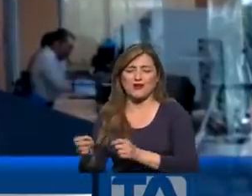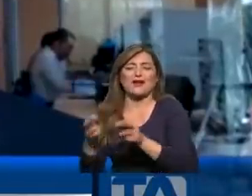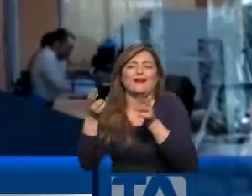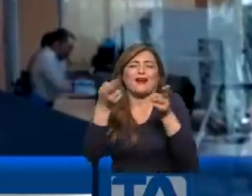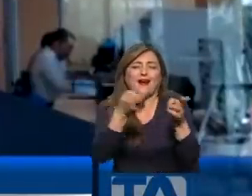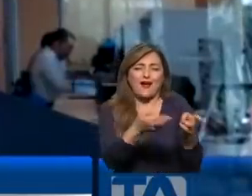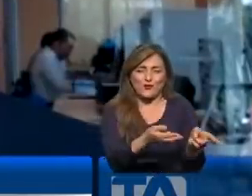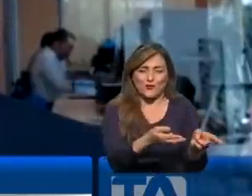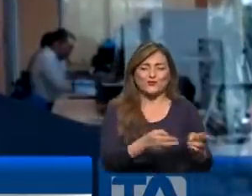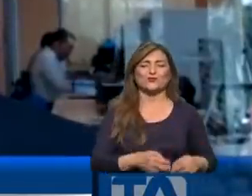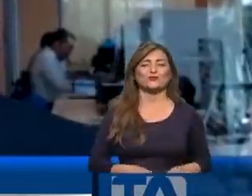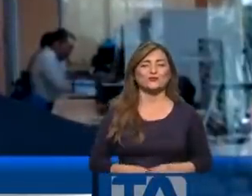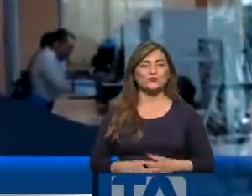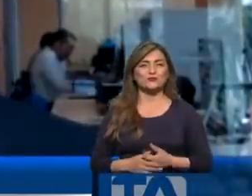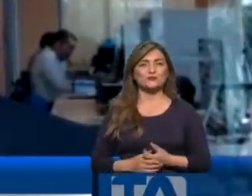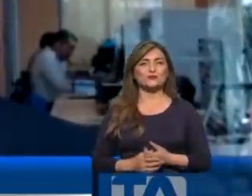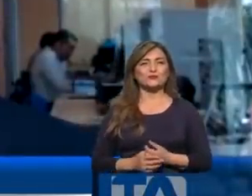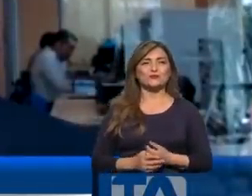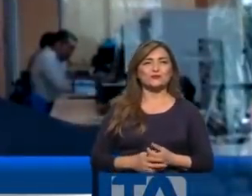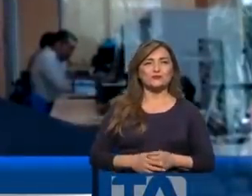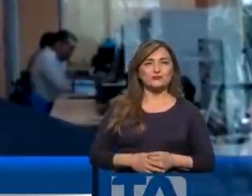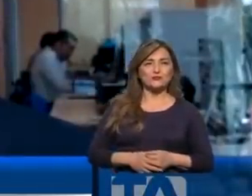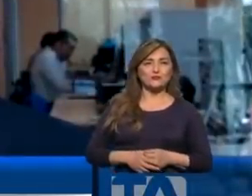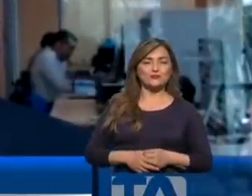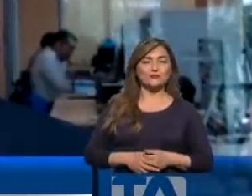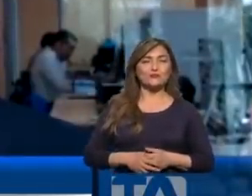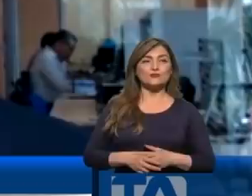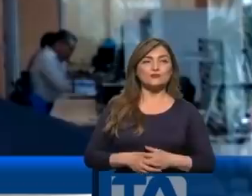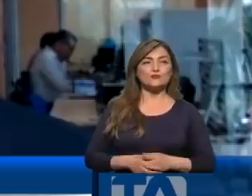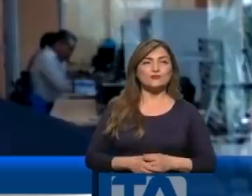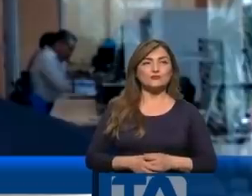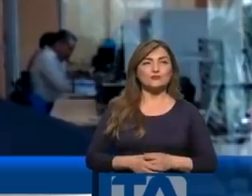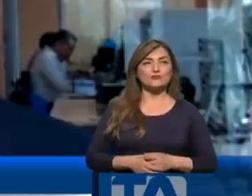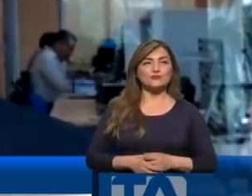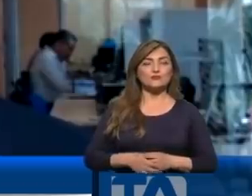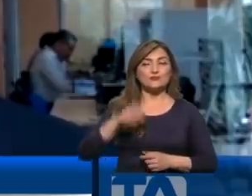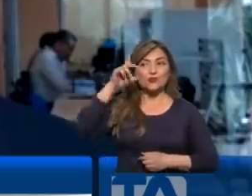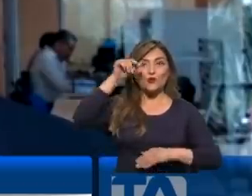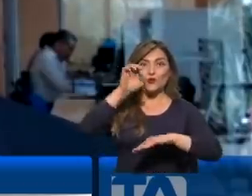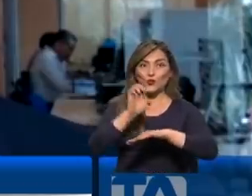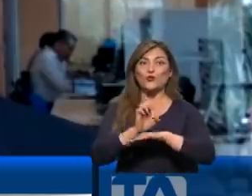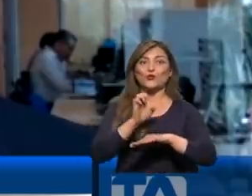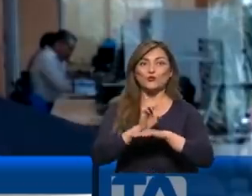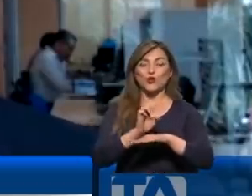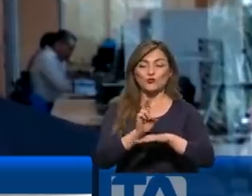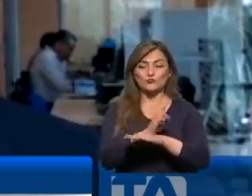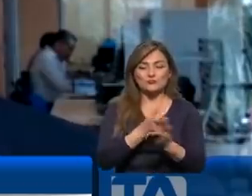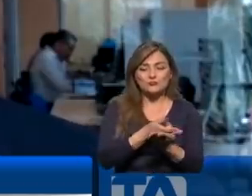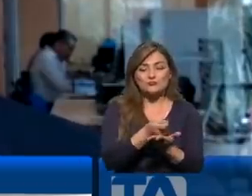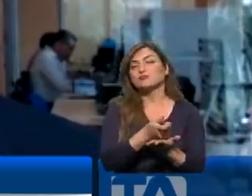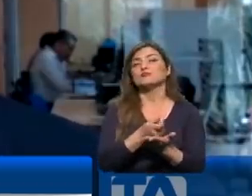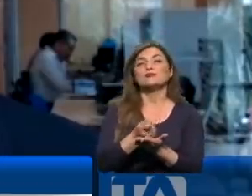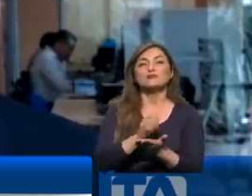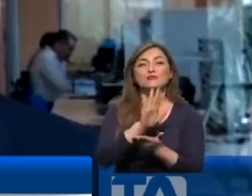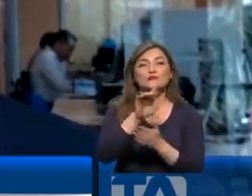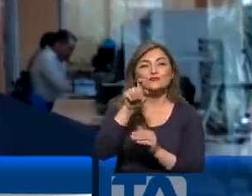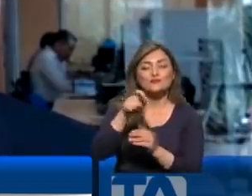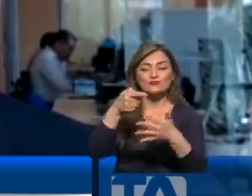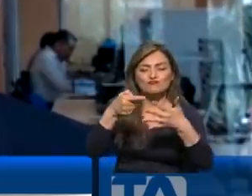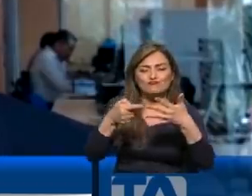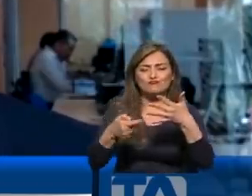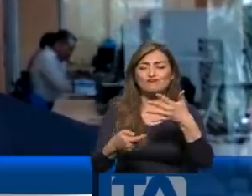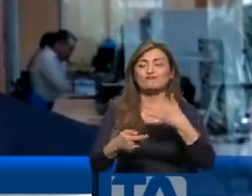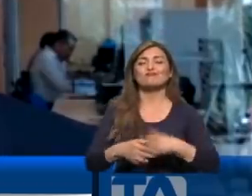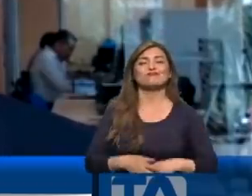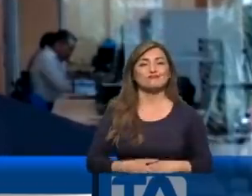un regalo. Son un aporte y que el gobierno ecuatoriano podría hacerlos líquidos para utilizarlos en sus necesidades. Las